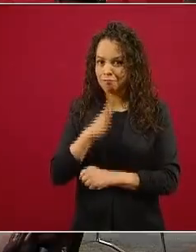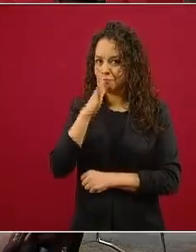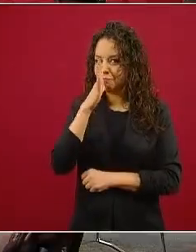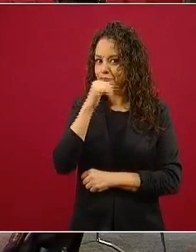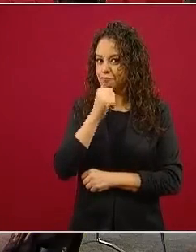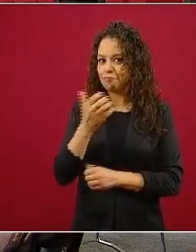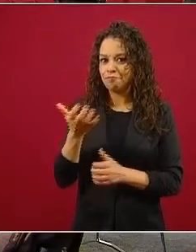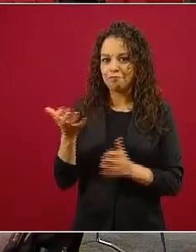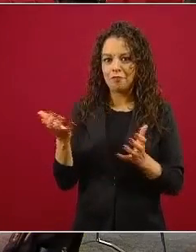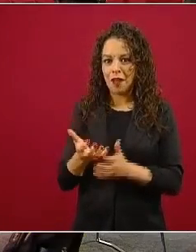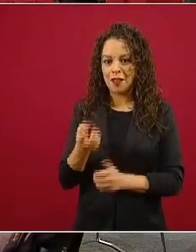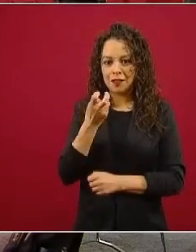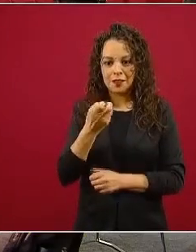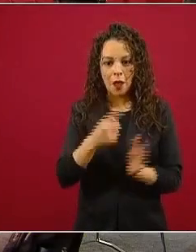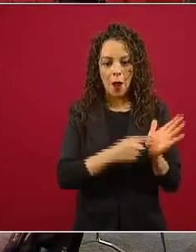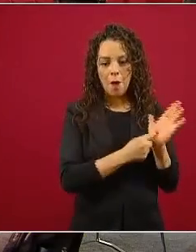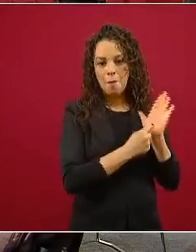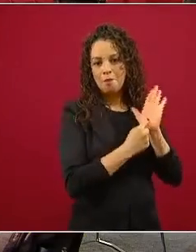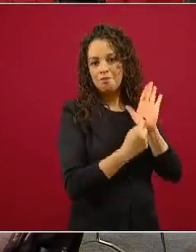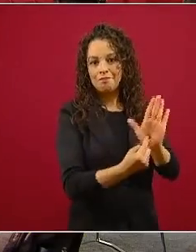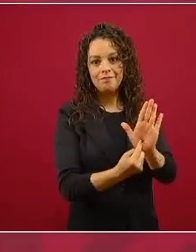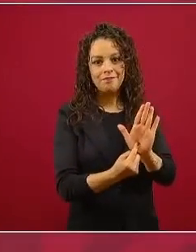No se podía.